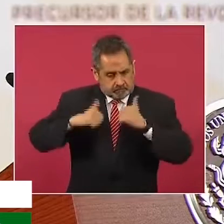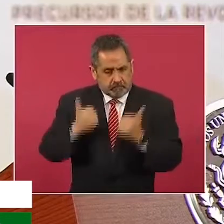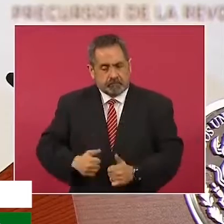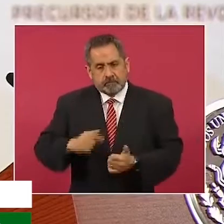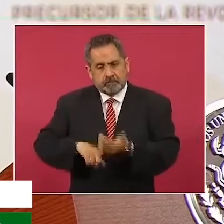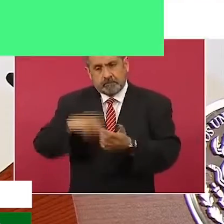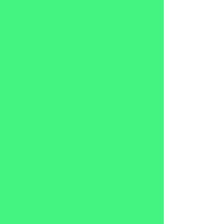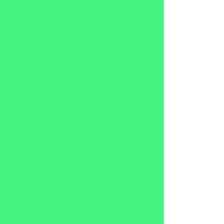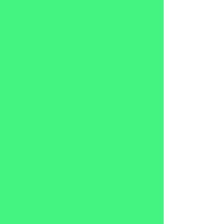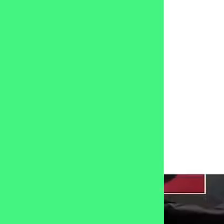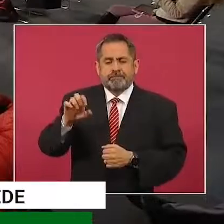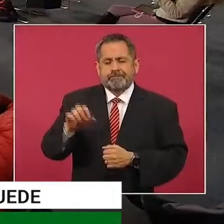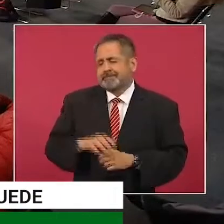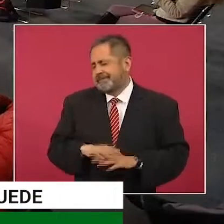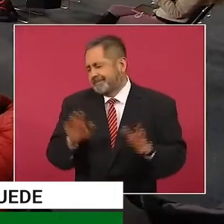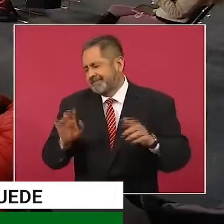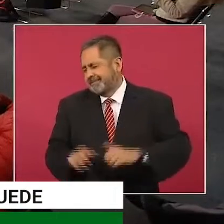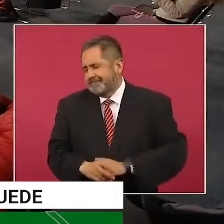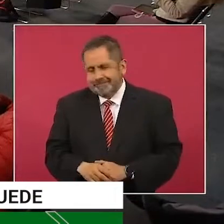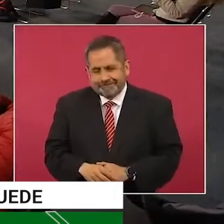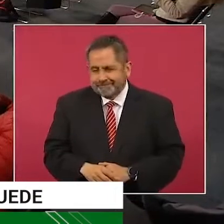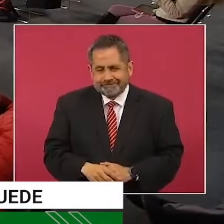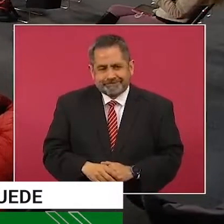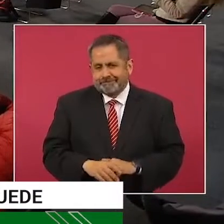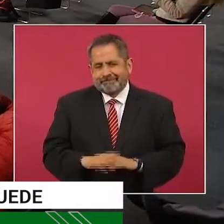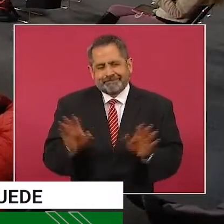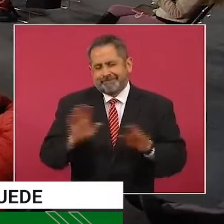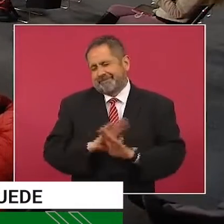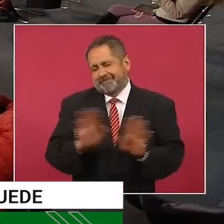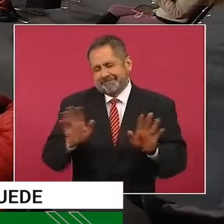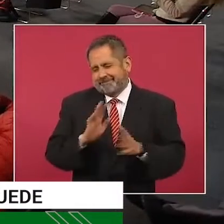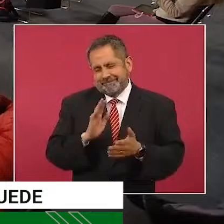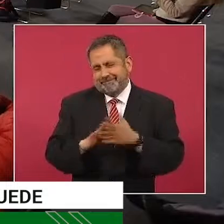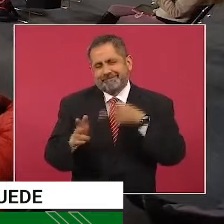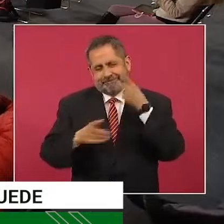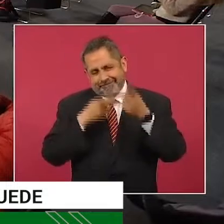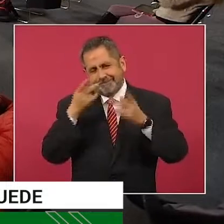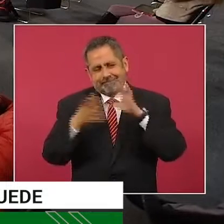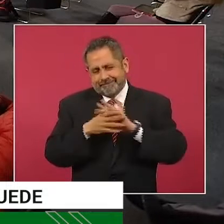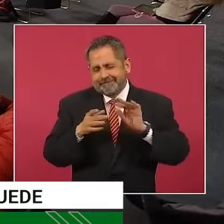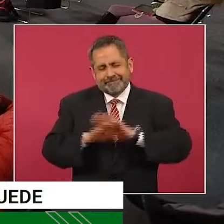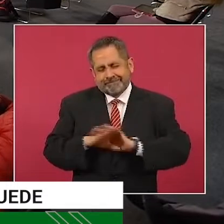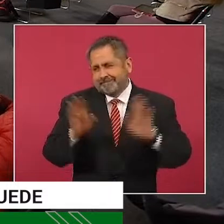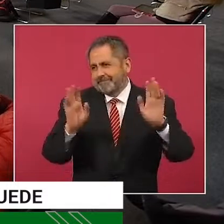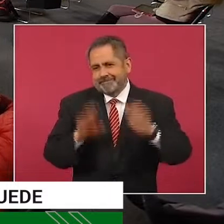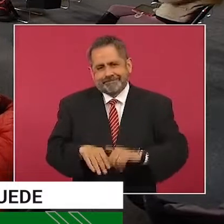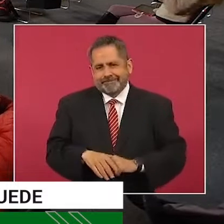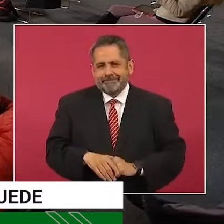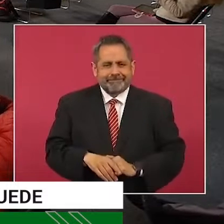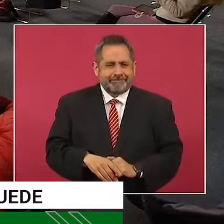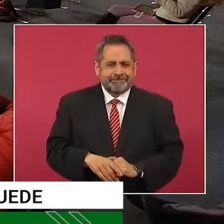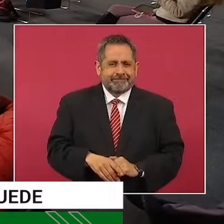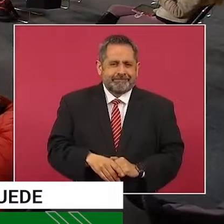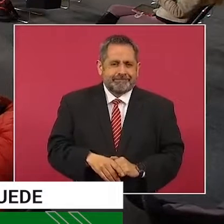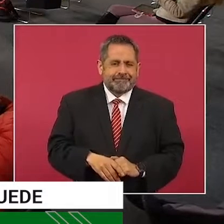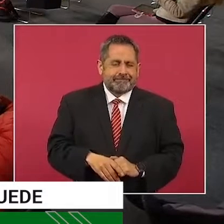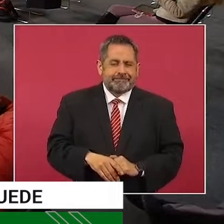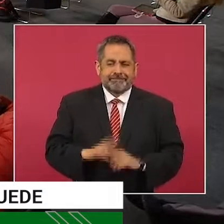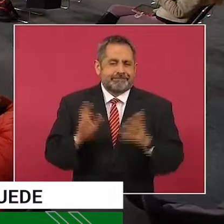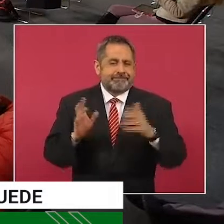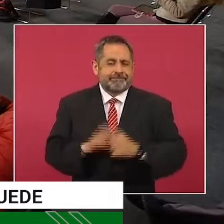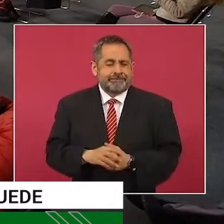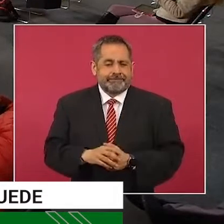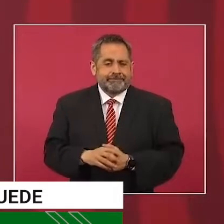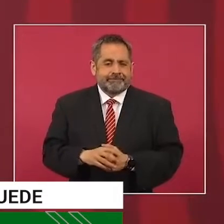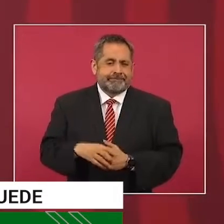país. El jefe del Ejecutivo comentó que al INE le urge un plan de austeridad y que si los consejeros hacen un